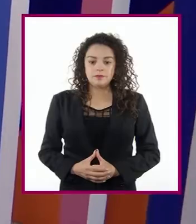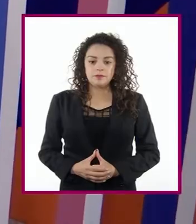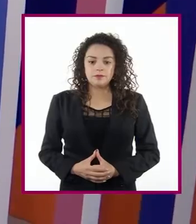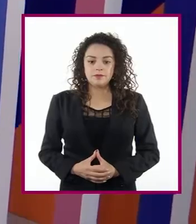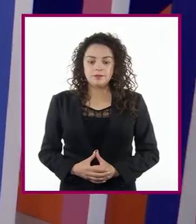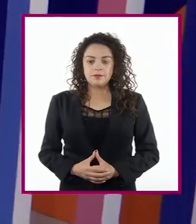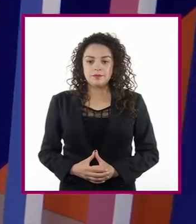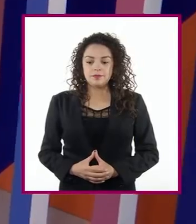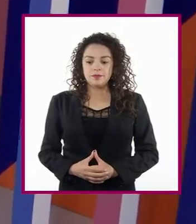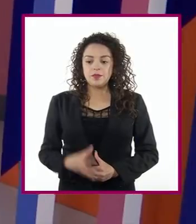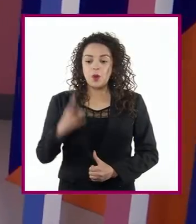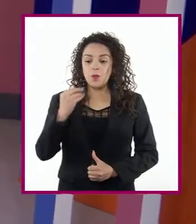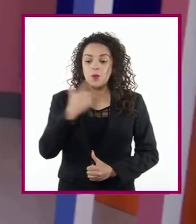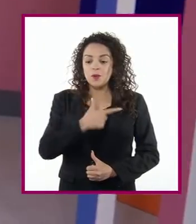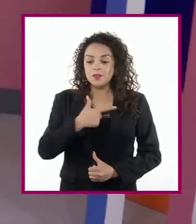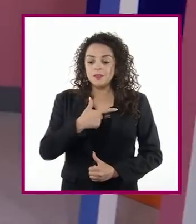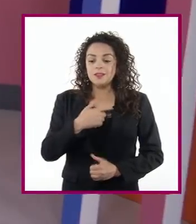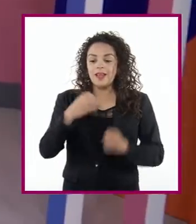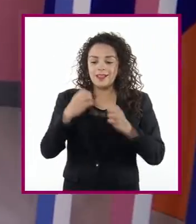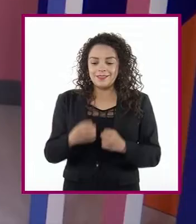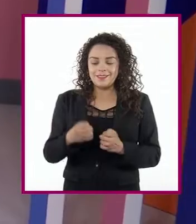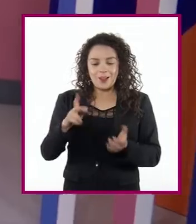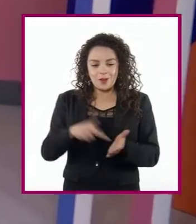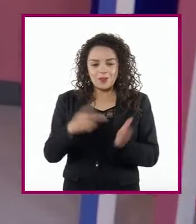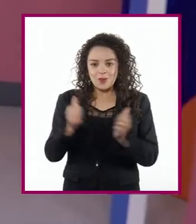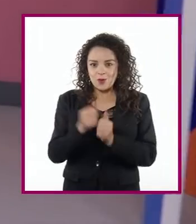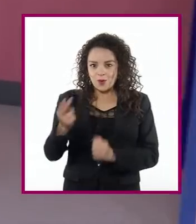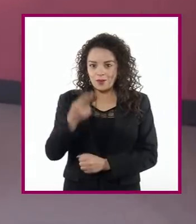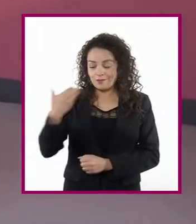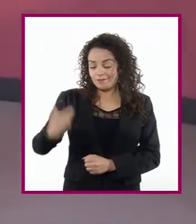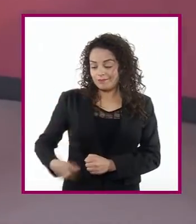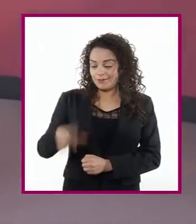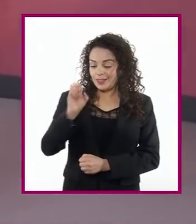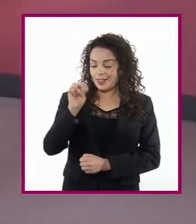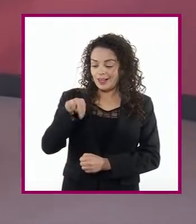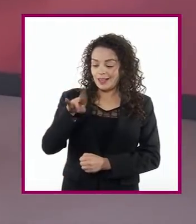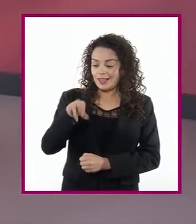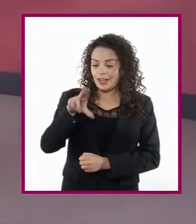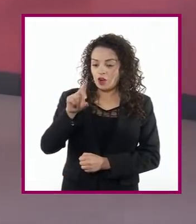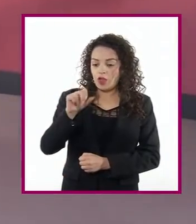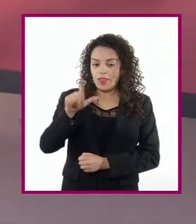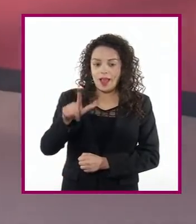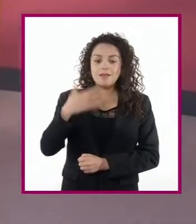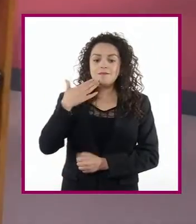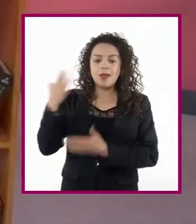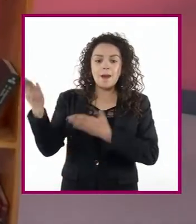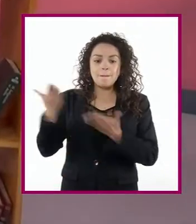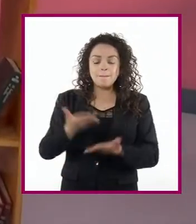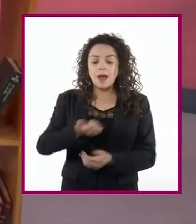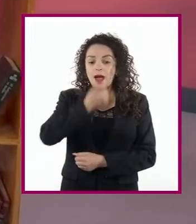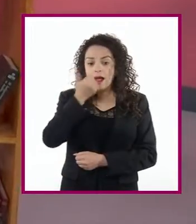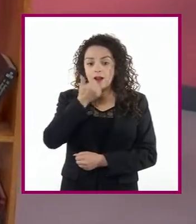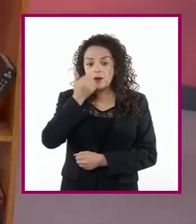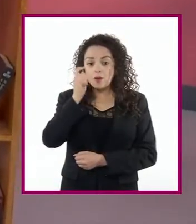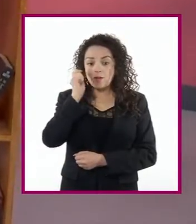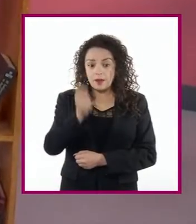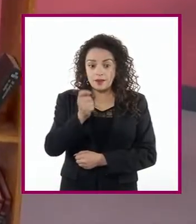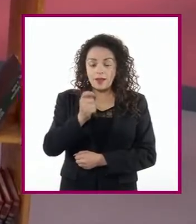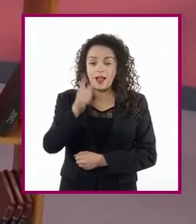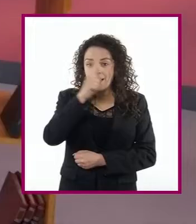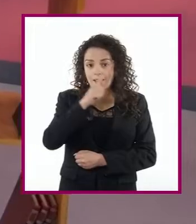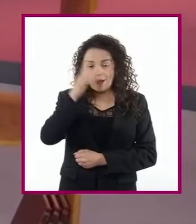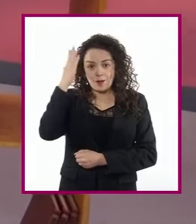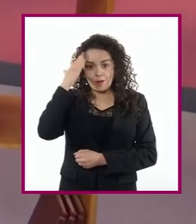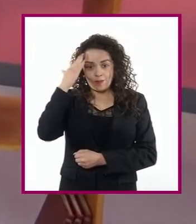Qué gusto estar nuevamente con ustedes. Soy Enrique Rodal y les doy la bienvenida a las alumnas y alumnos de lengua materna de tercer grado de